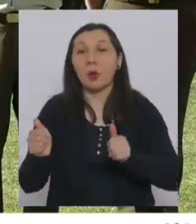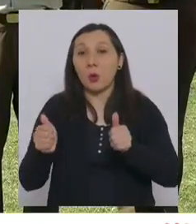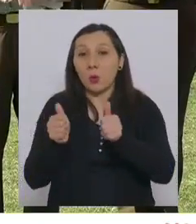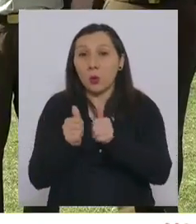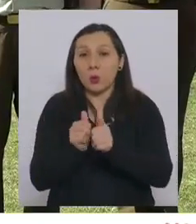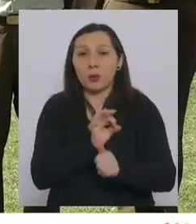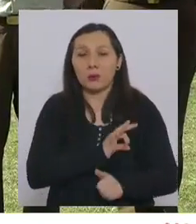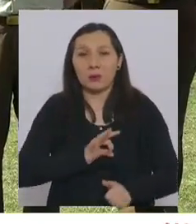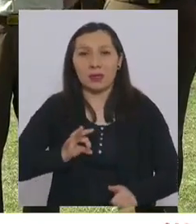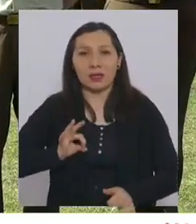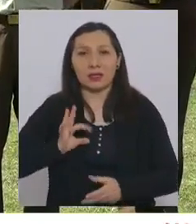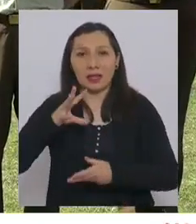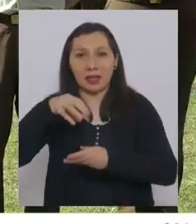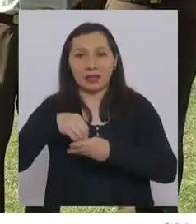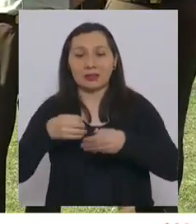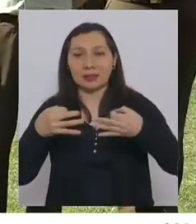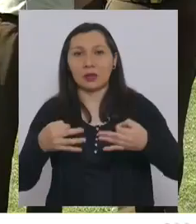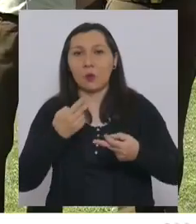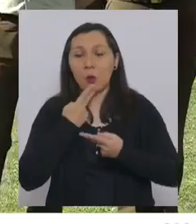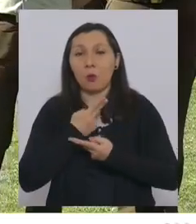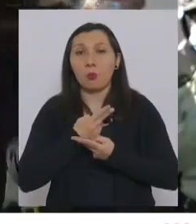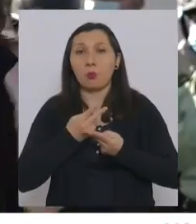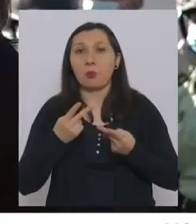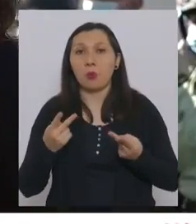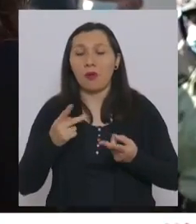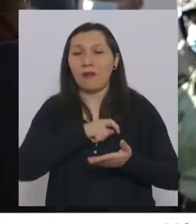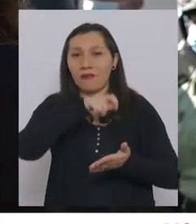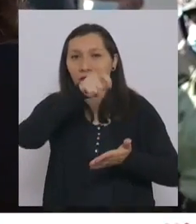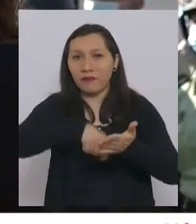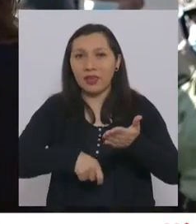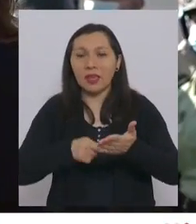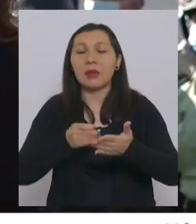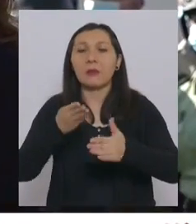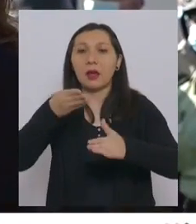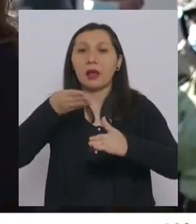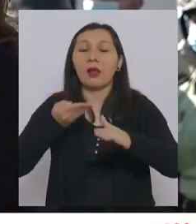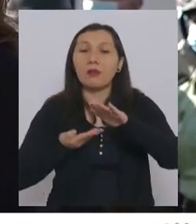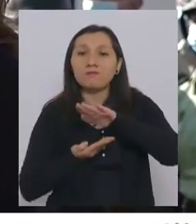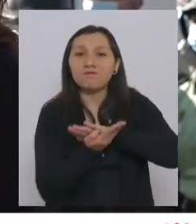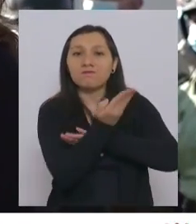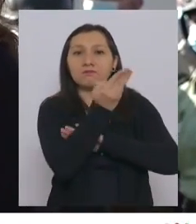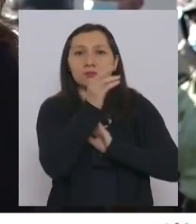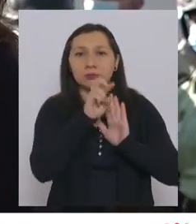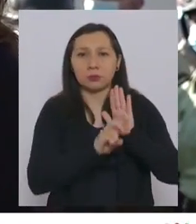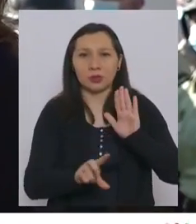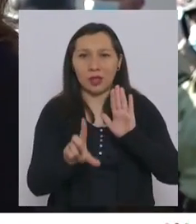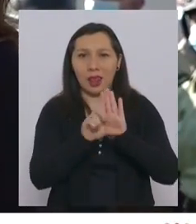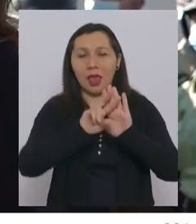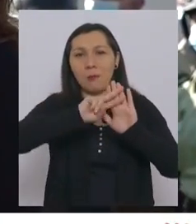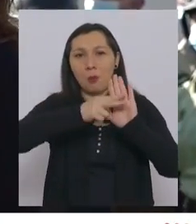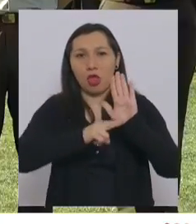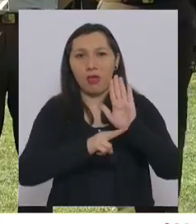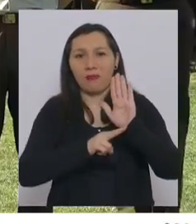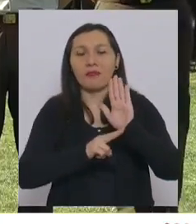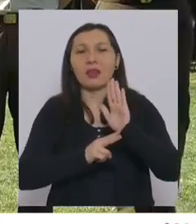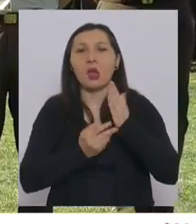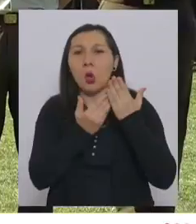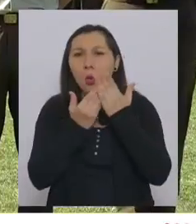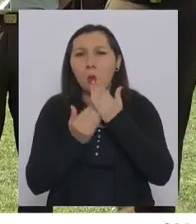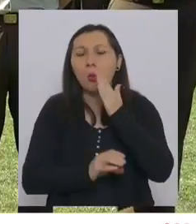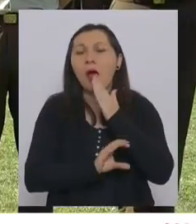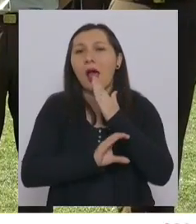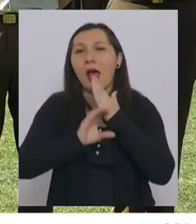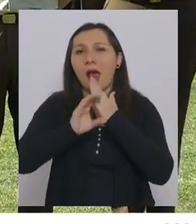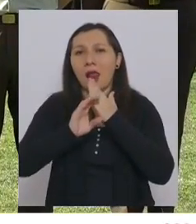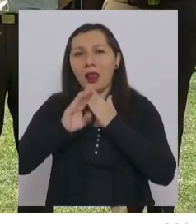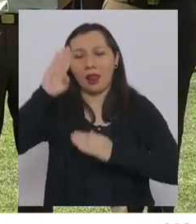que se firma hoy y que extiende la carrera profesional de carabineros. Todo esto en el marco de la reforma a la